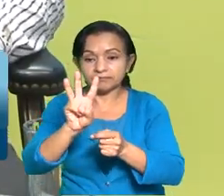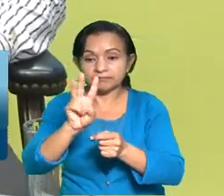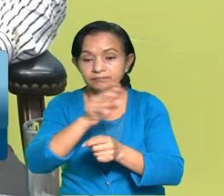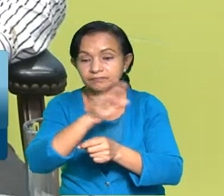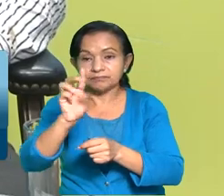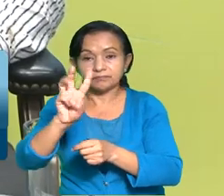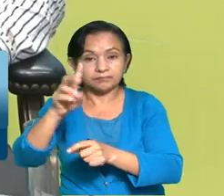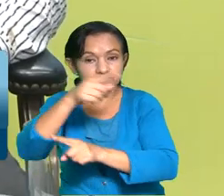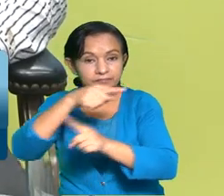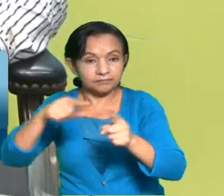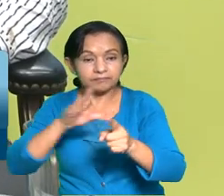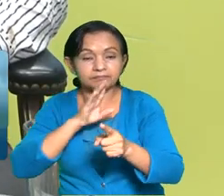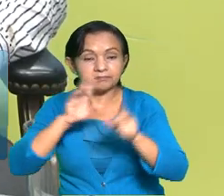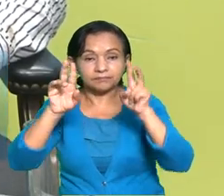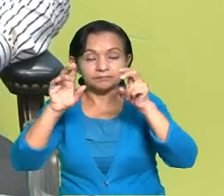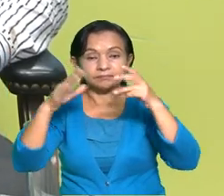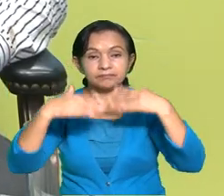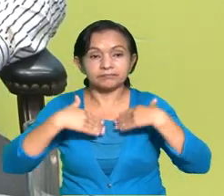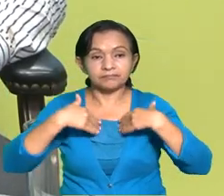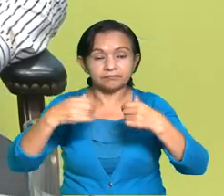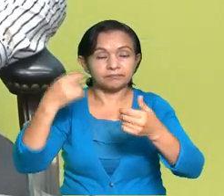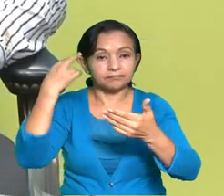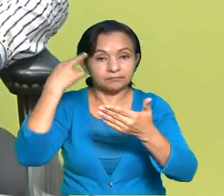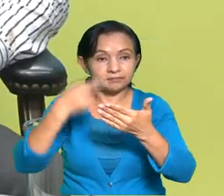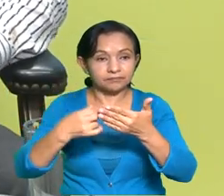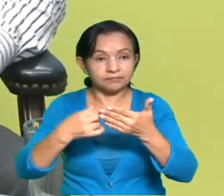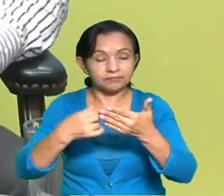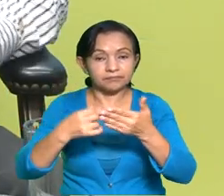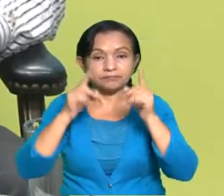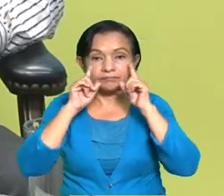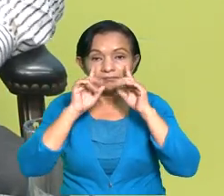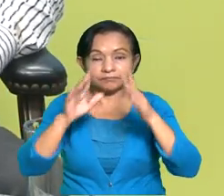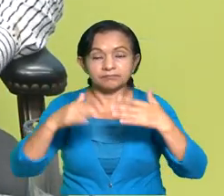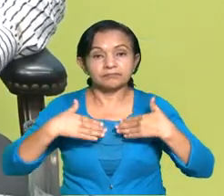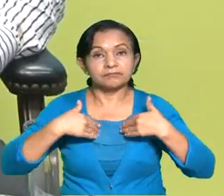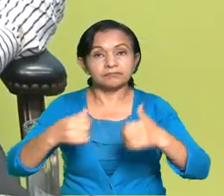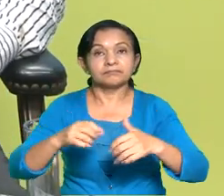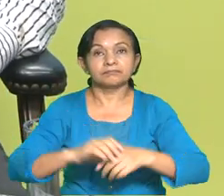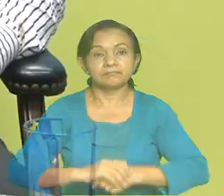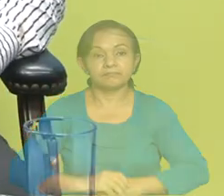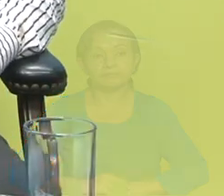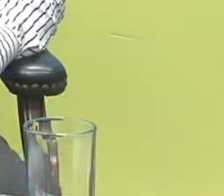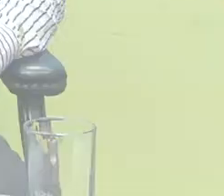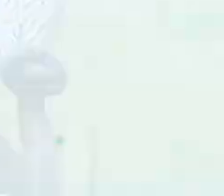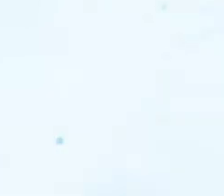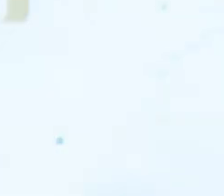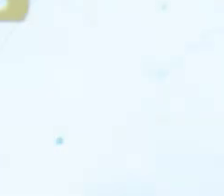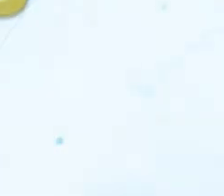media para conversar sobre temas de salud. Recuerde también que prevenir es salud.